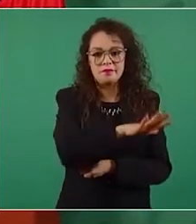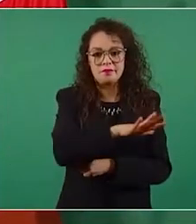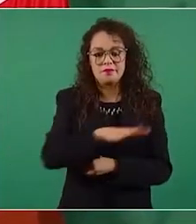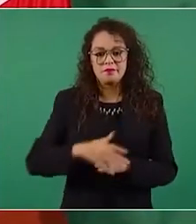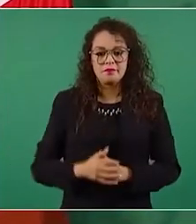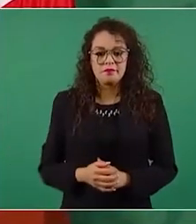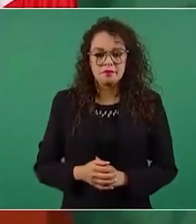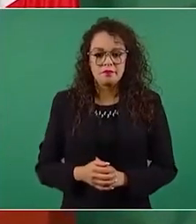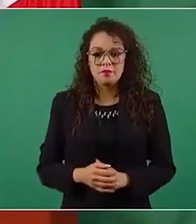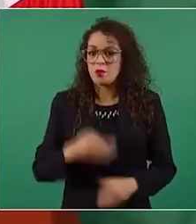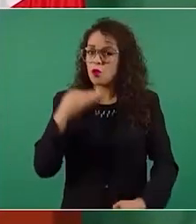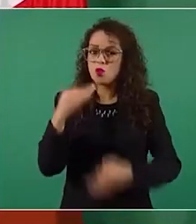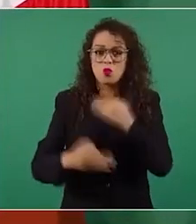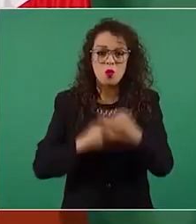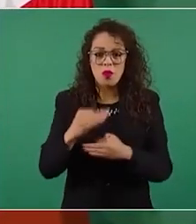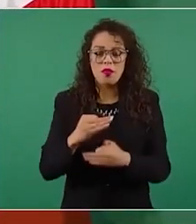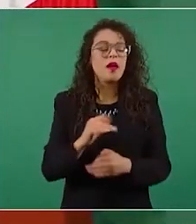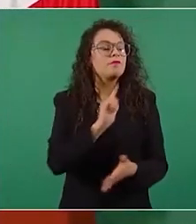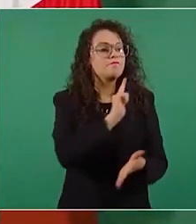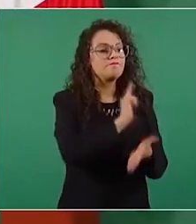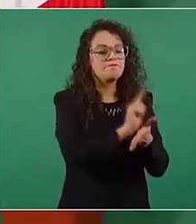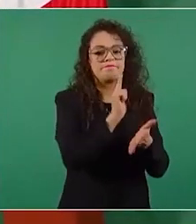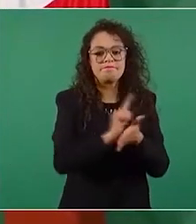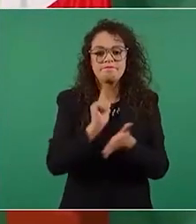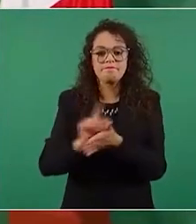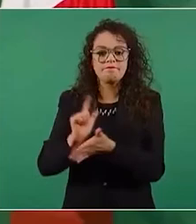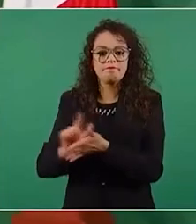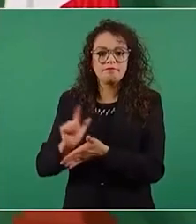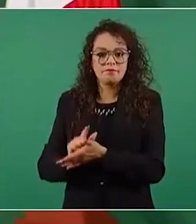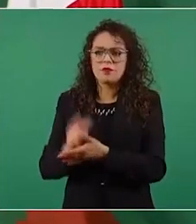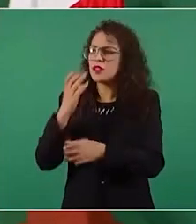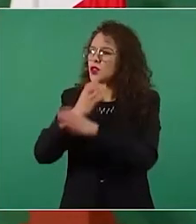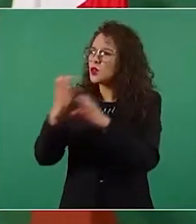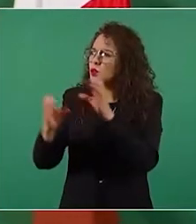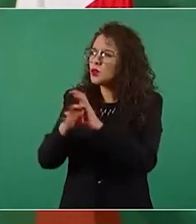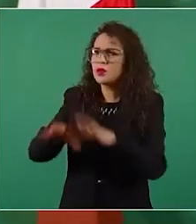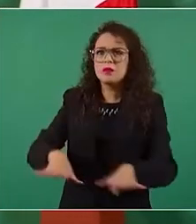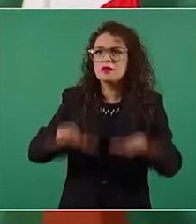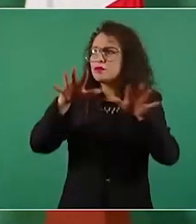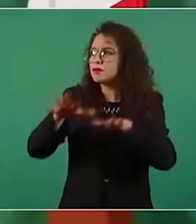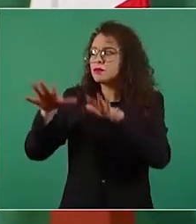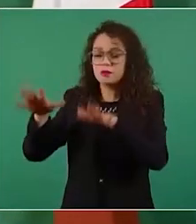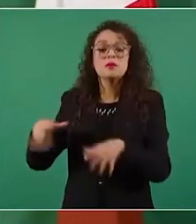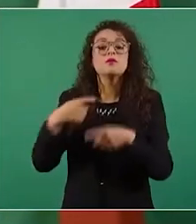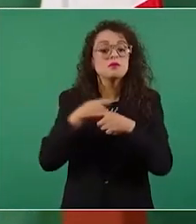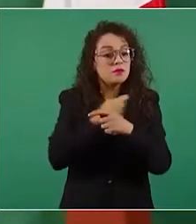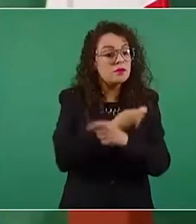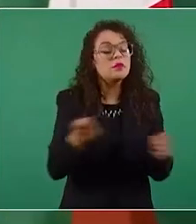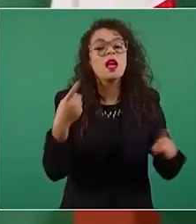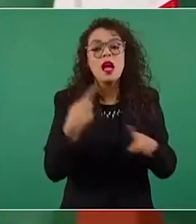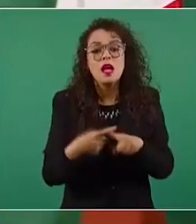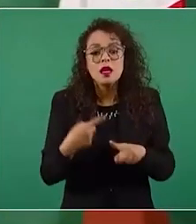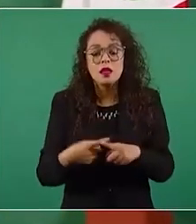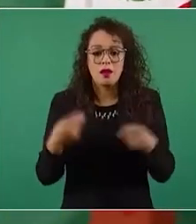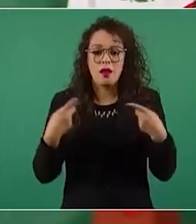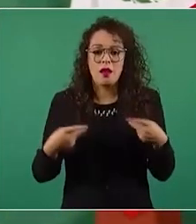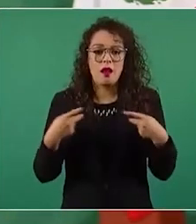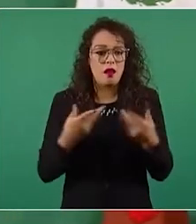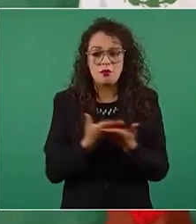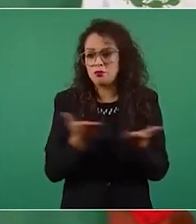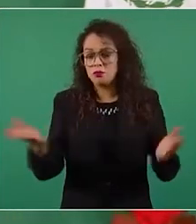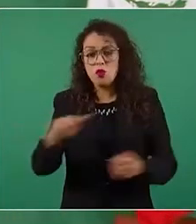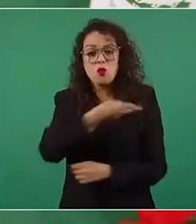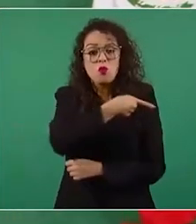todas las bodegas y se le va a entregar a la gente, a los pobres. Y